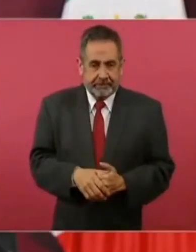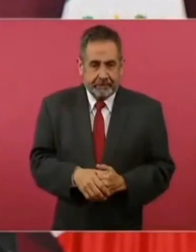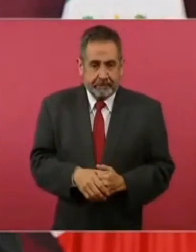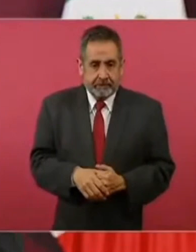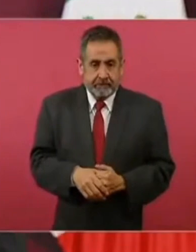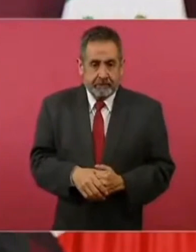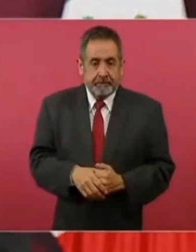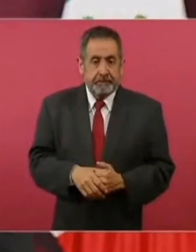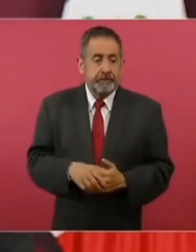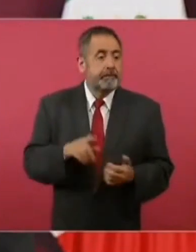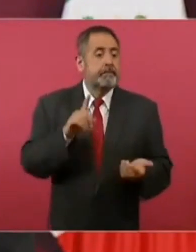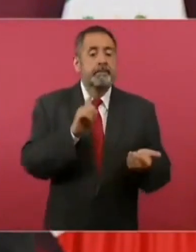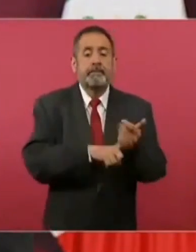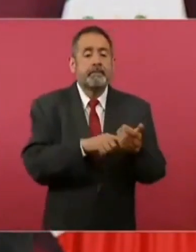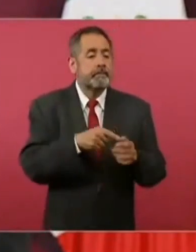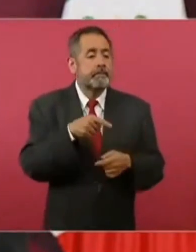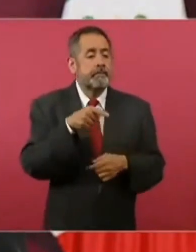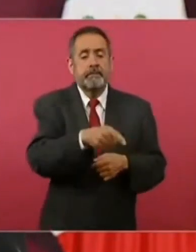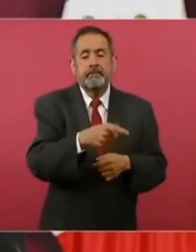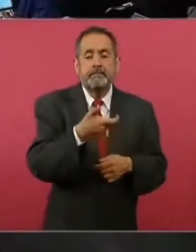Y era subvencionado